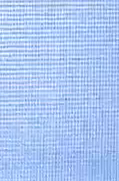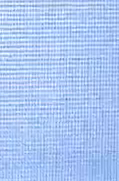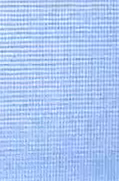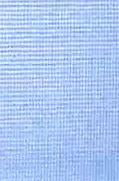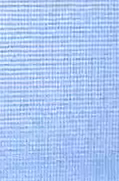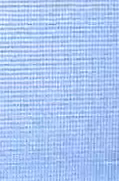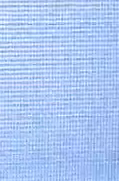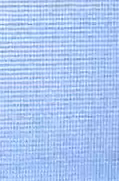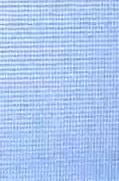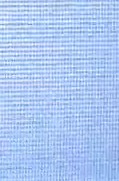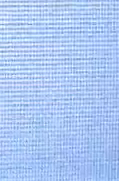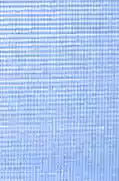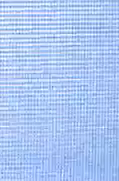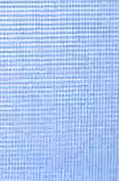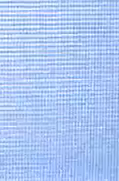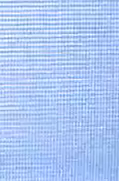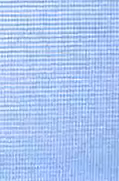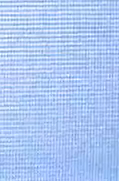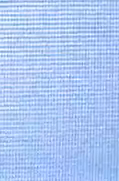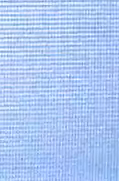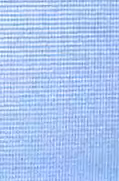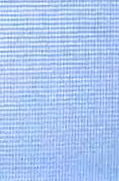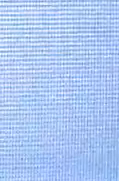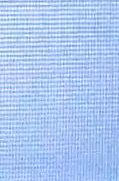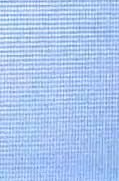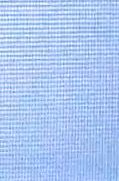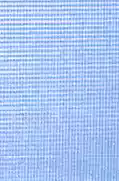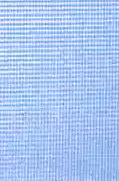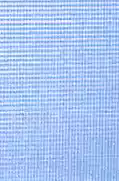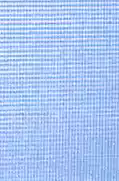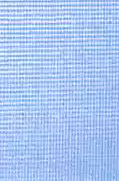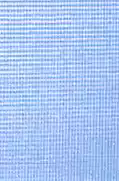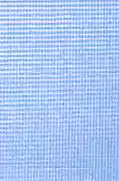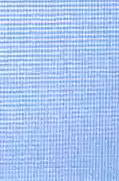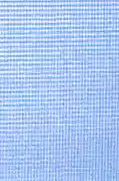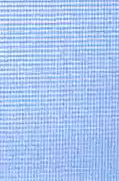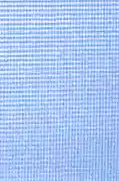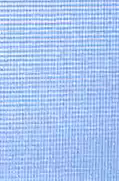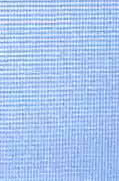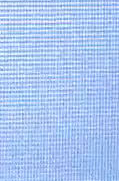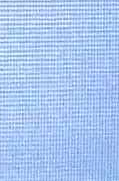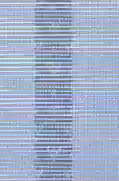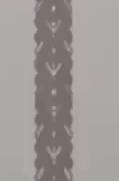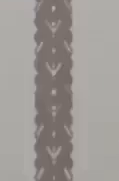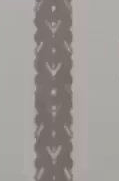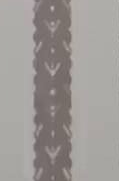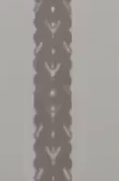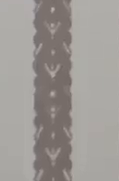deje la chicanería y presente su declaración por el caso Golpe de Estado 1.